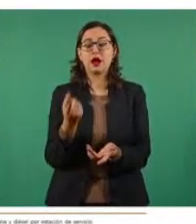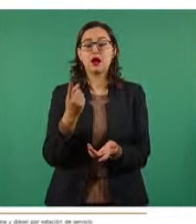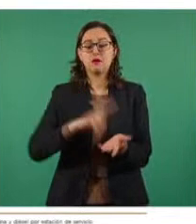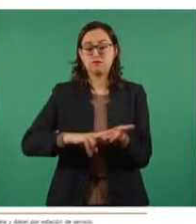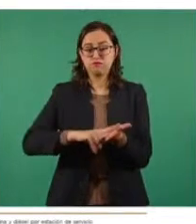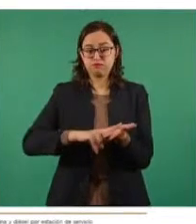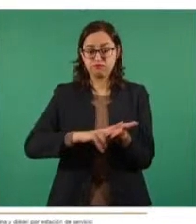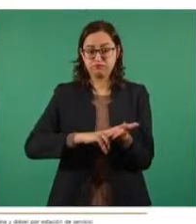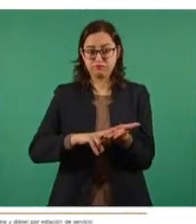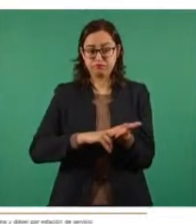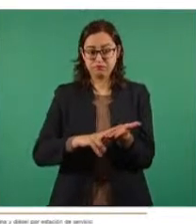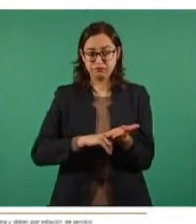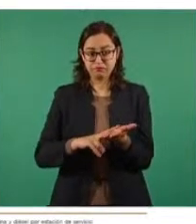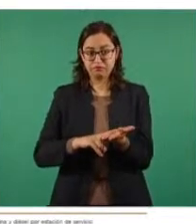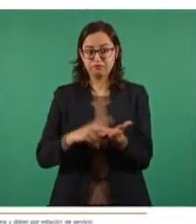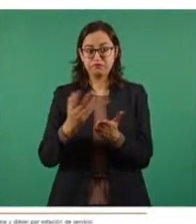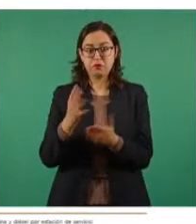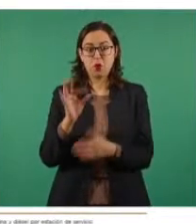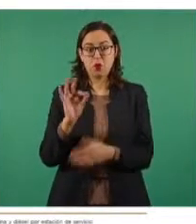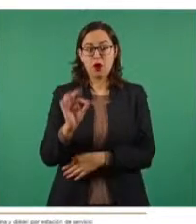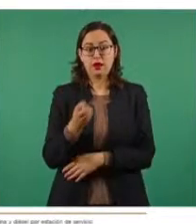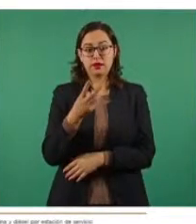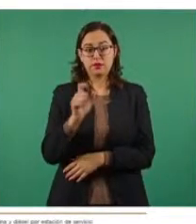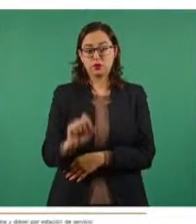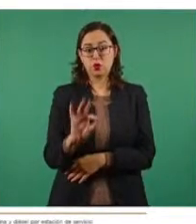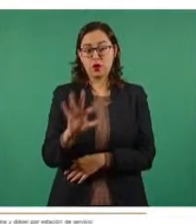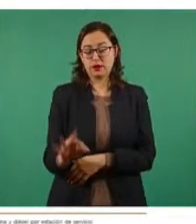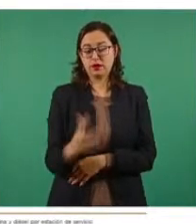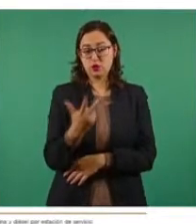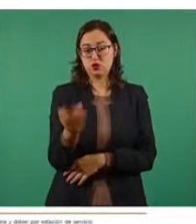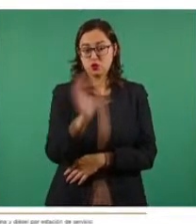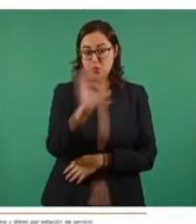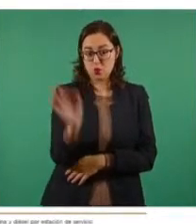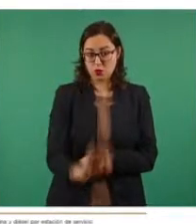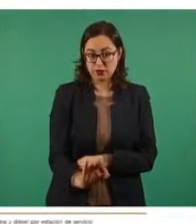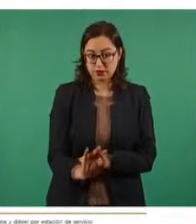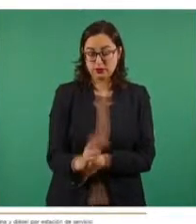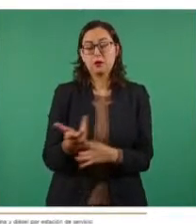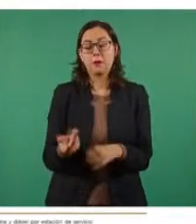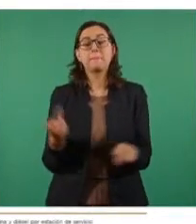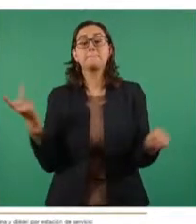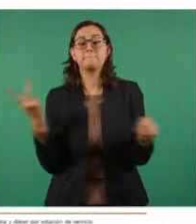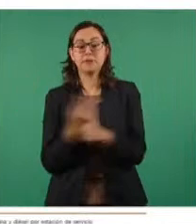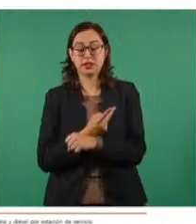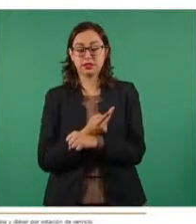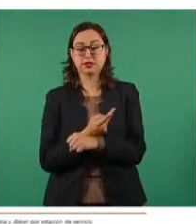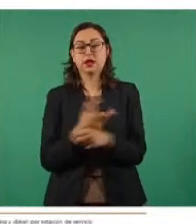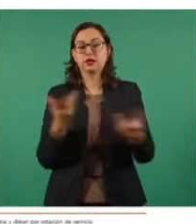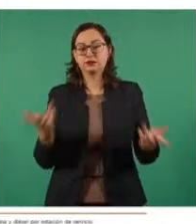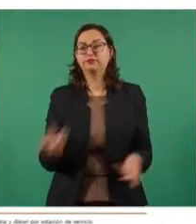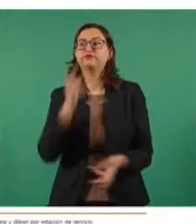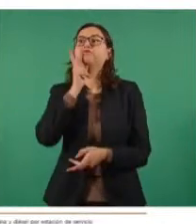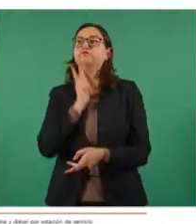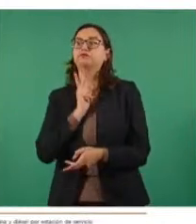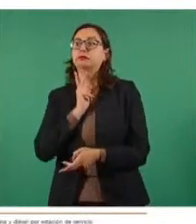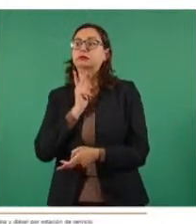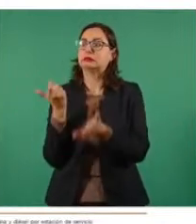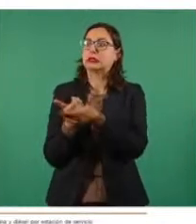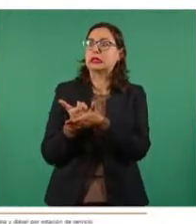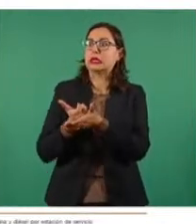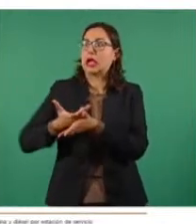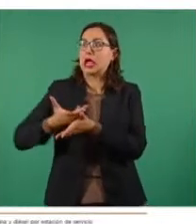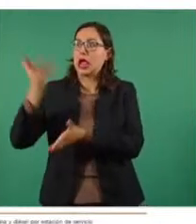regular este incentivo es precisamente por los niveles que tiene principalmente el petróleo a nivel